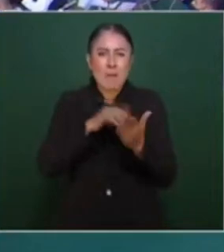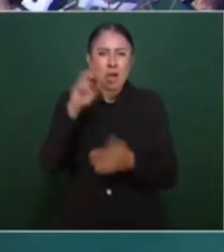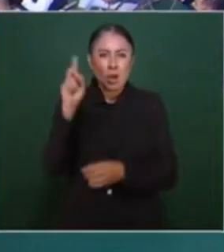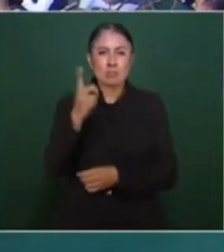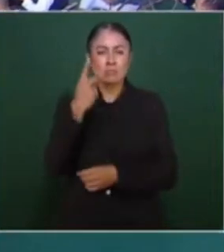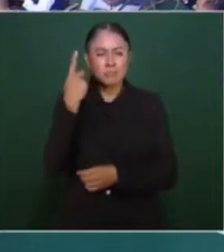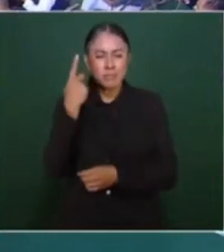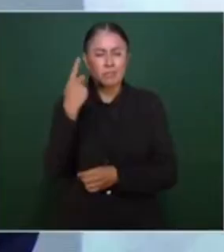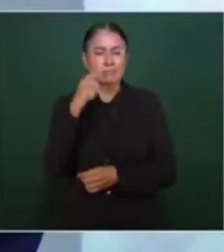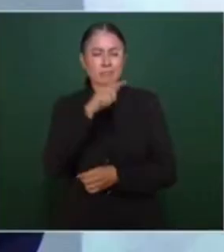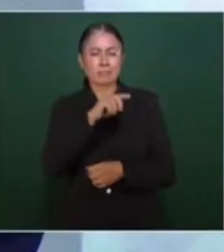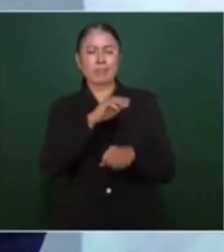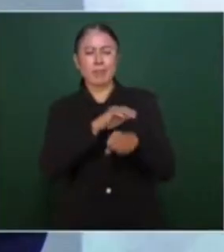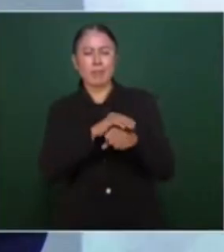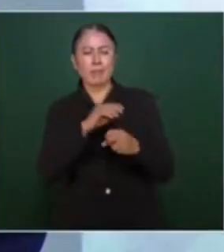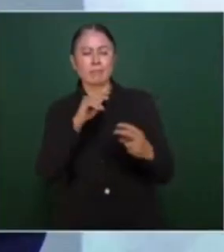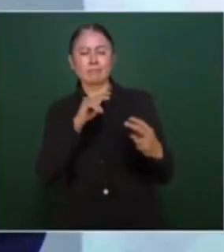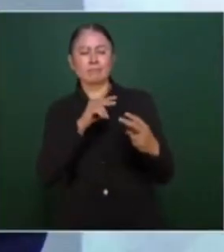pues